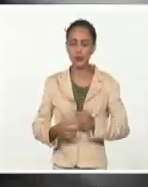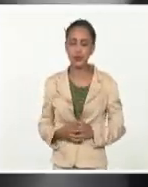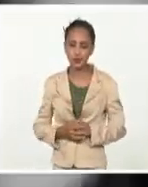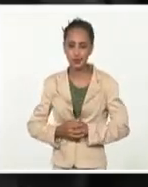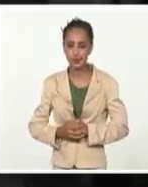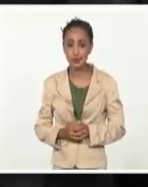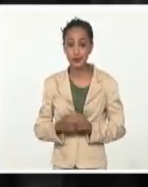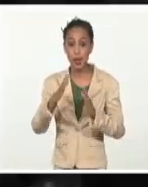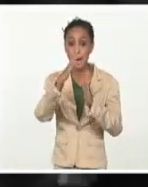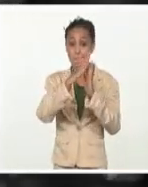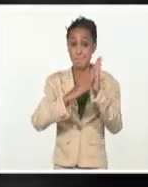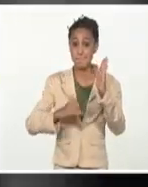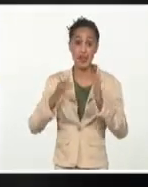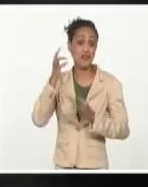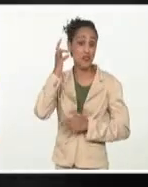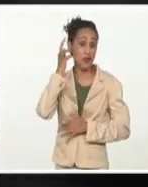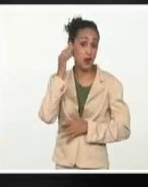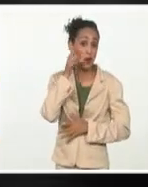febrero de